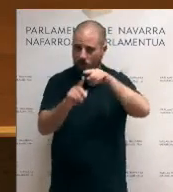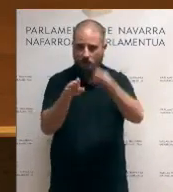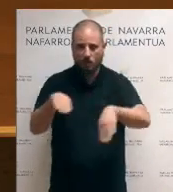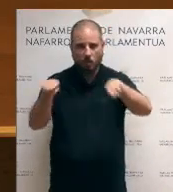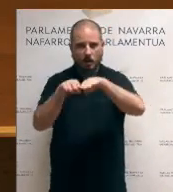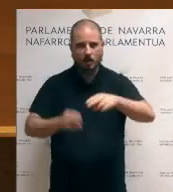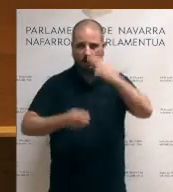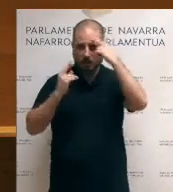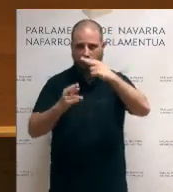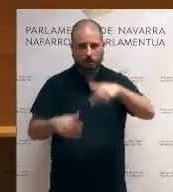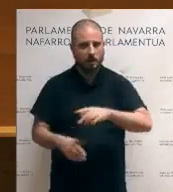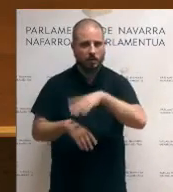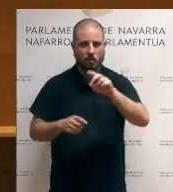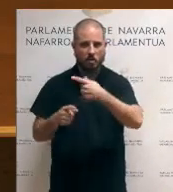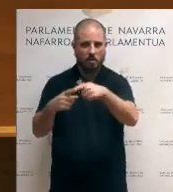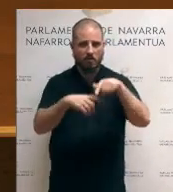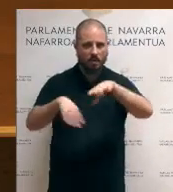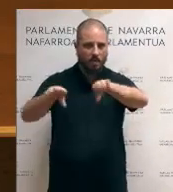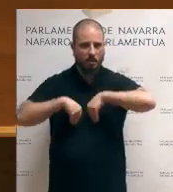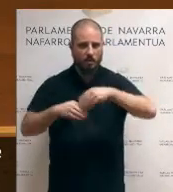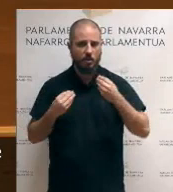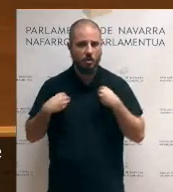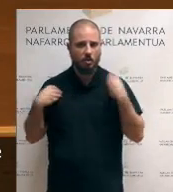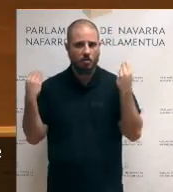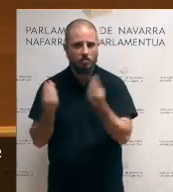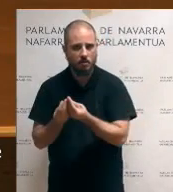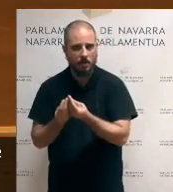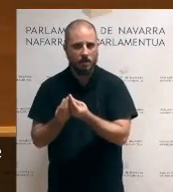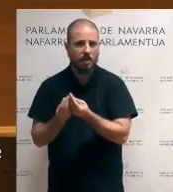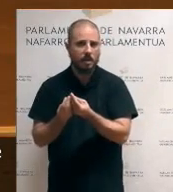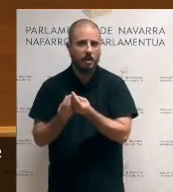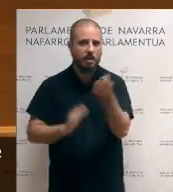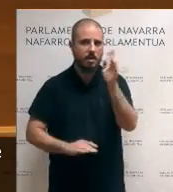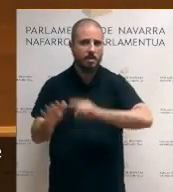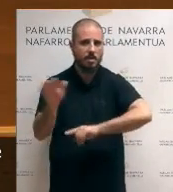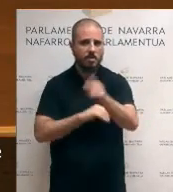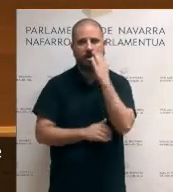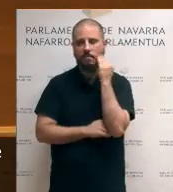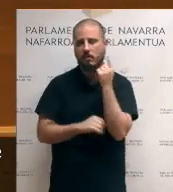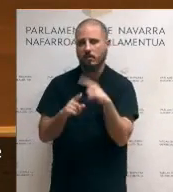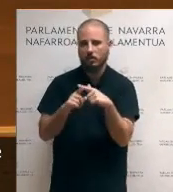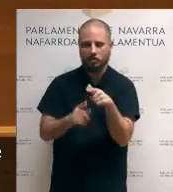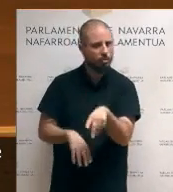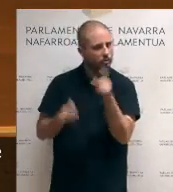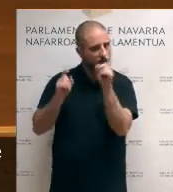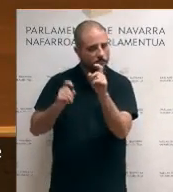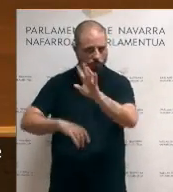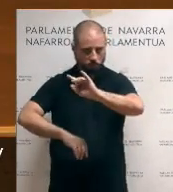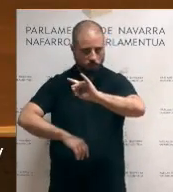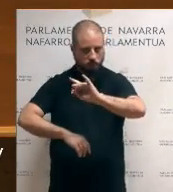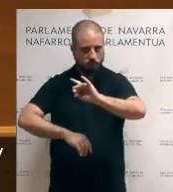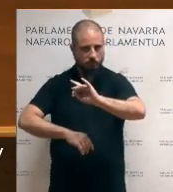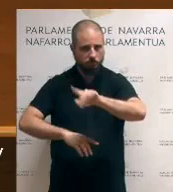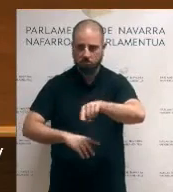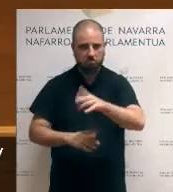la aceptación de las diferencias, por la convivencia y por el desarrollo de la afectividad y la sexualidad. No cuestionamos para